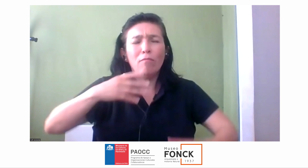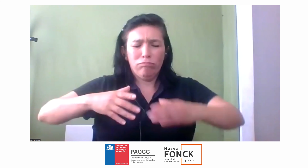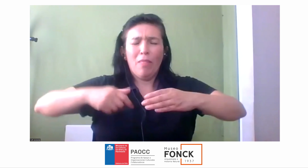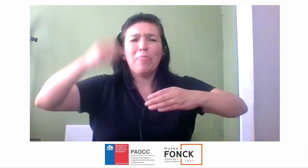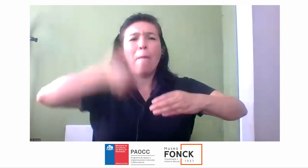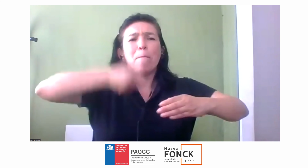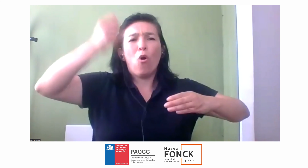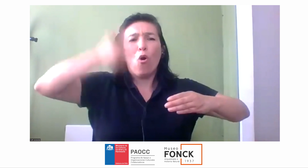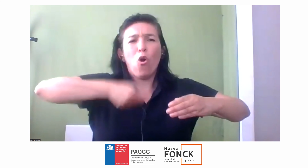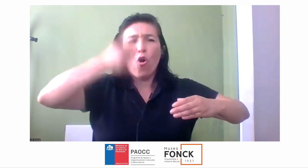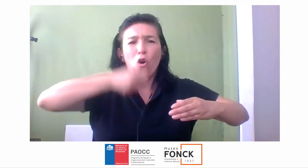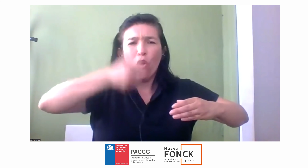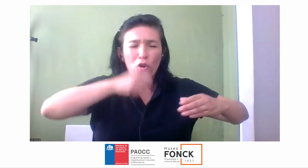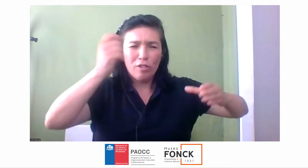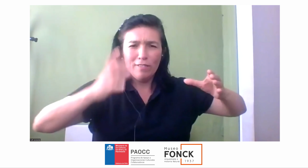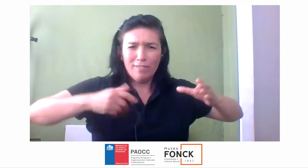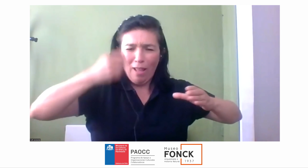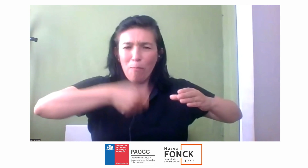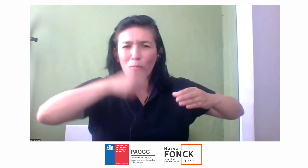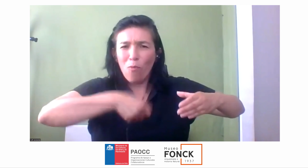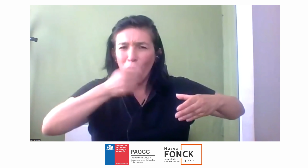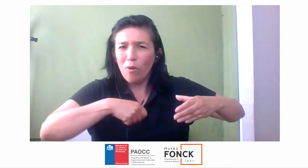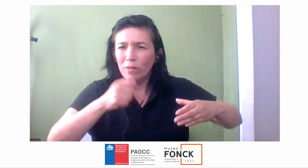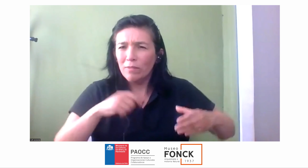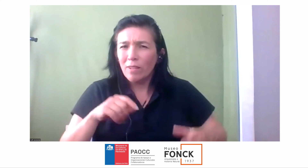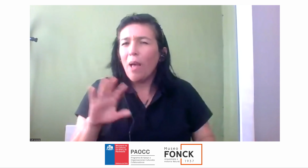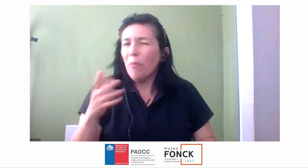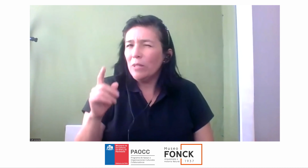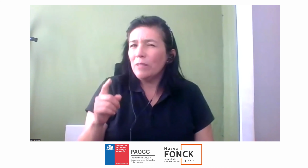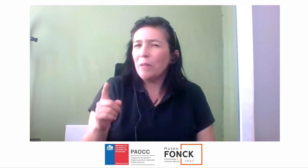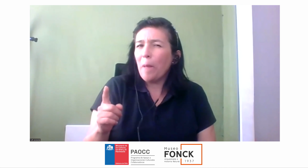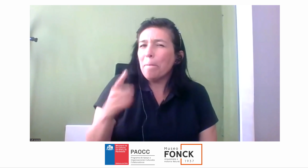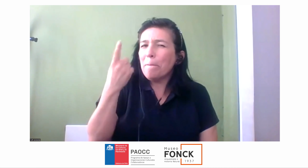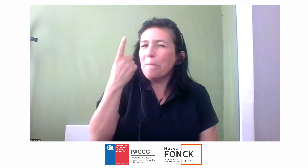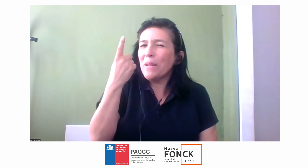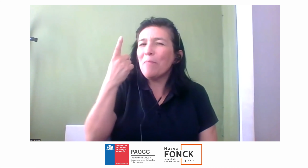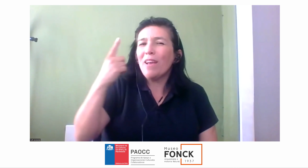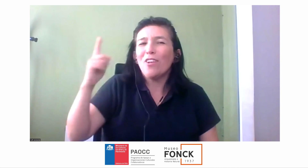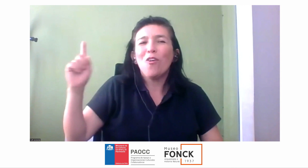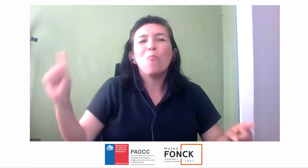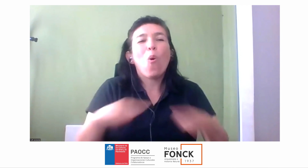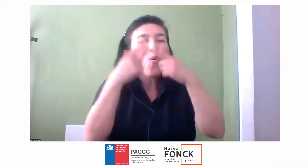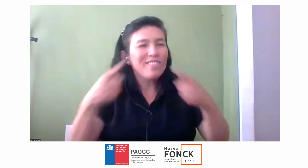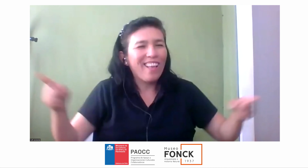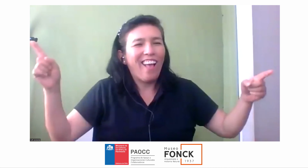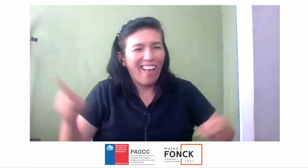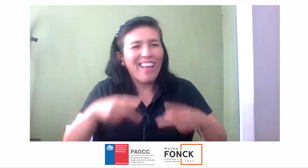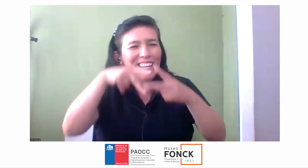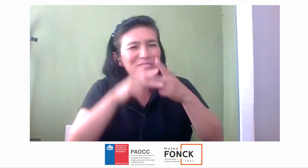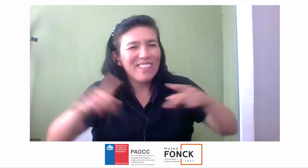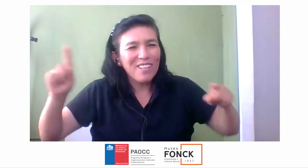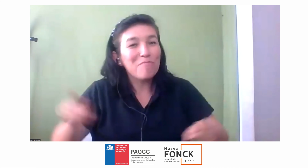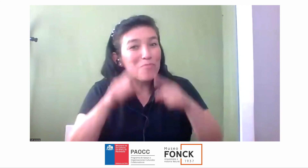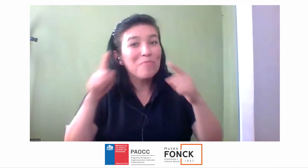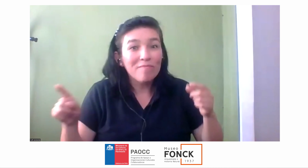digamos, que pudo haber constituido, digamos, uno de los primeros quizás elementos musicales, por lo menos en Chile Central. Y